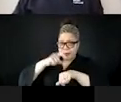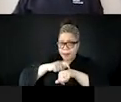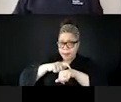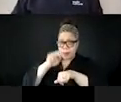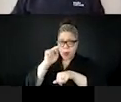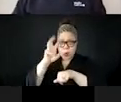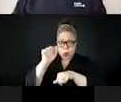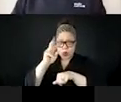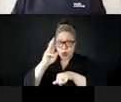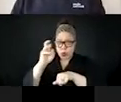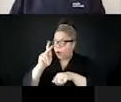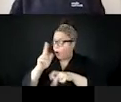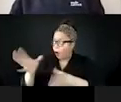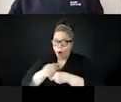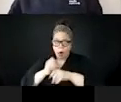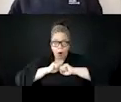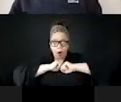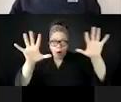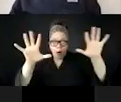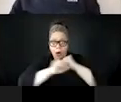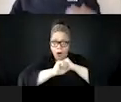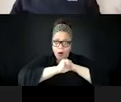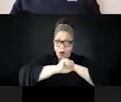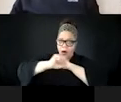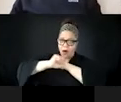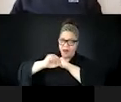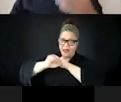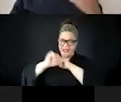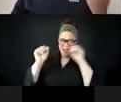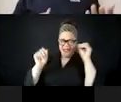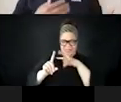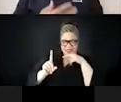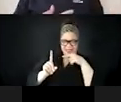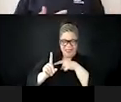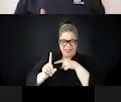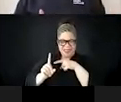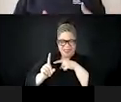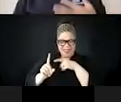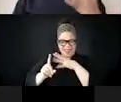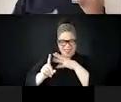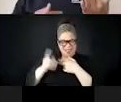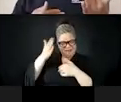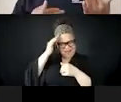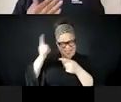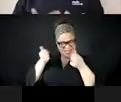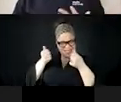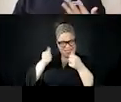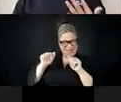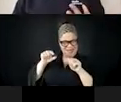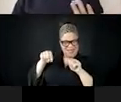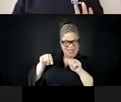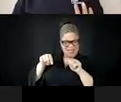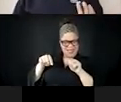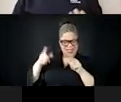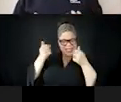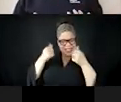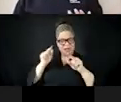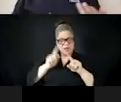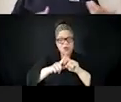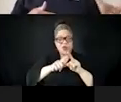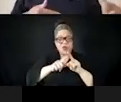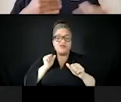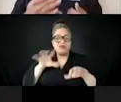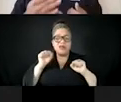y debido a esto trató de quitarse la vida lo que resultó en la pérdida de su embarazo